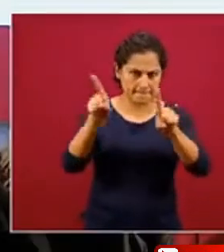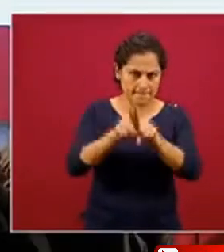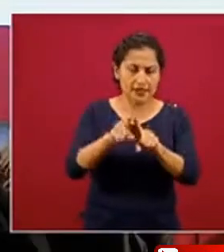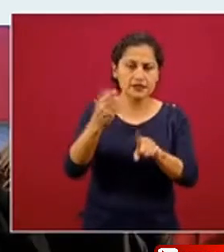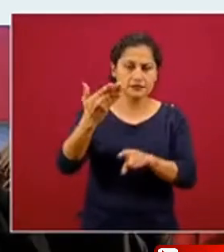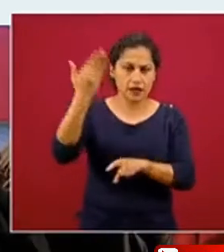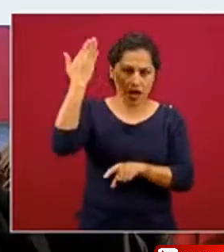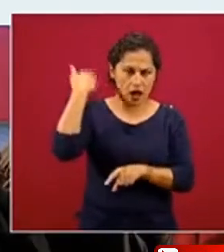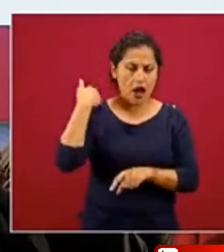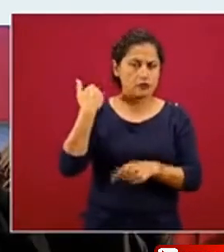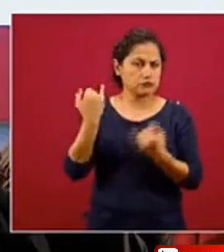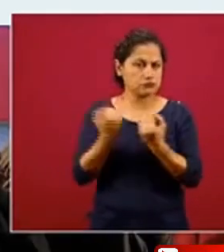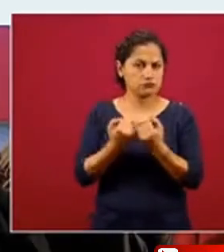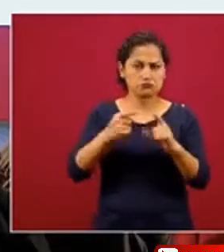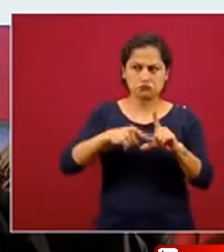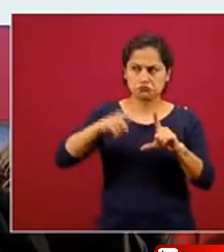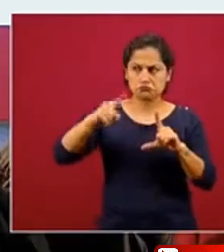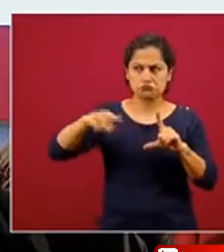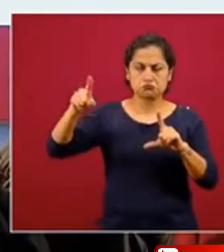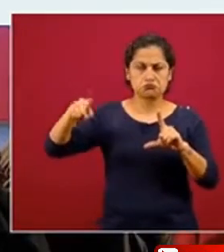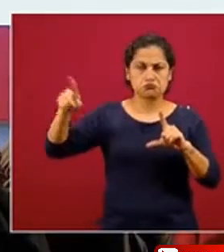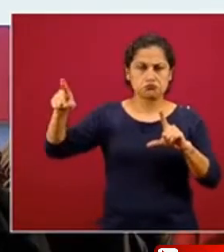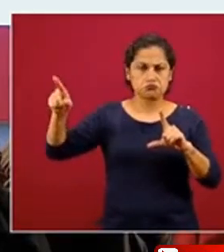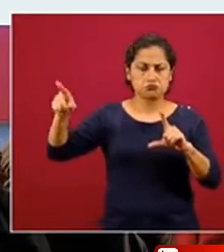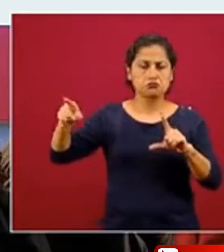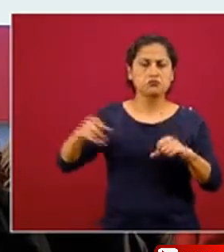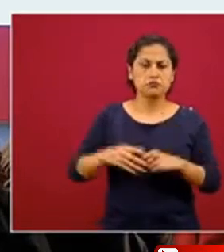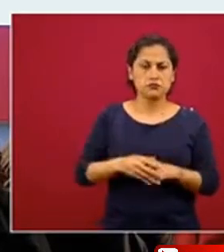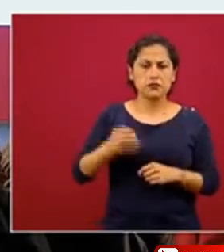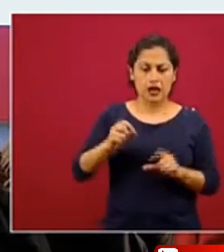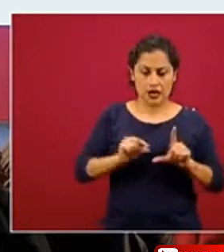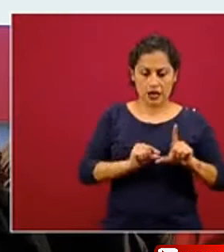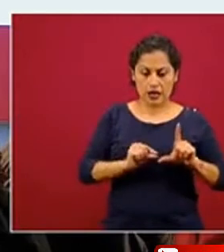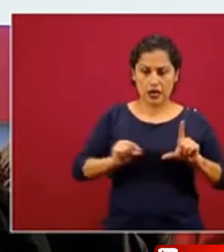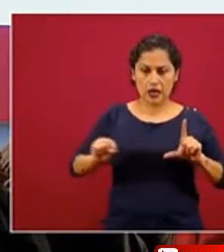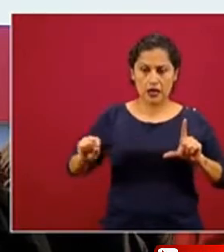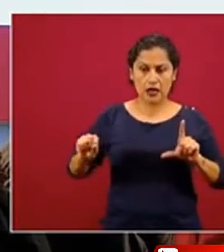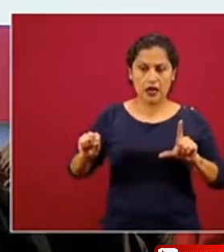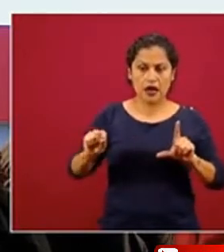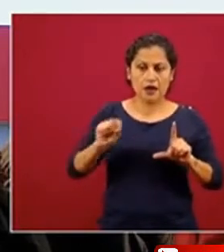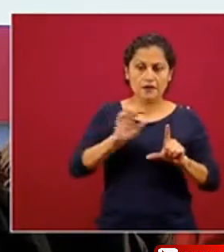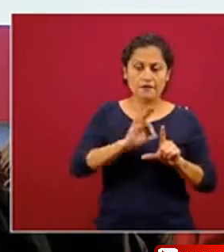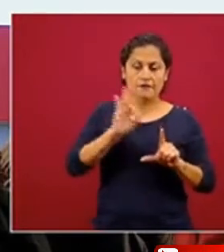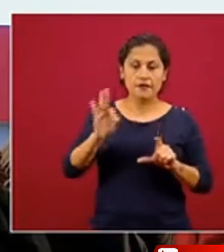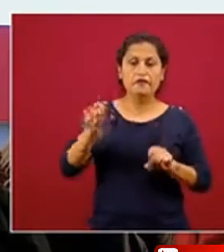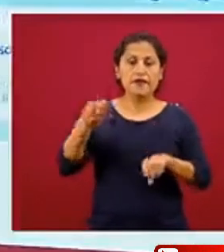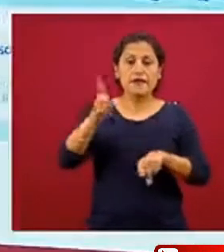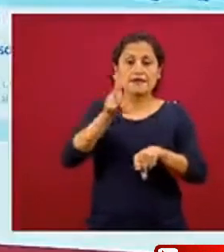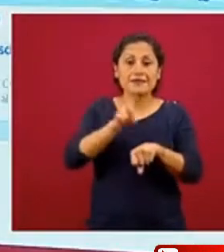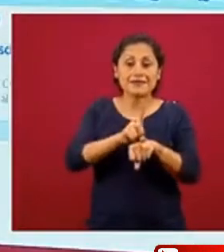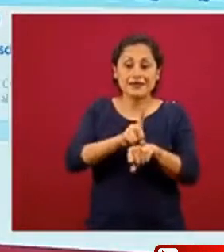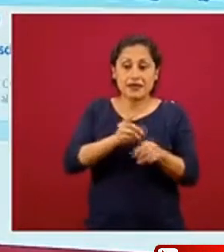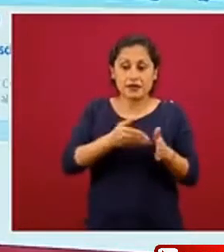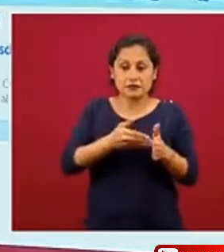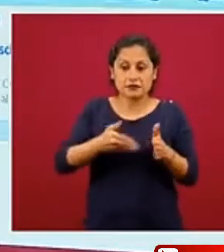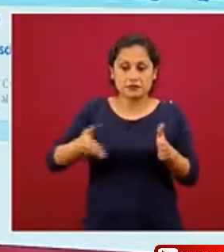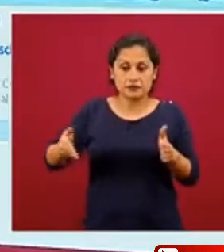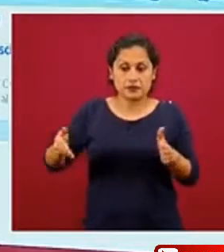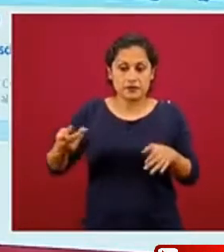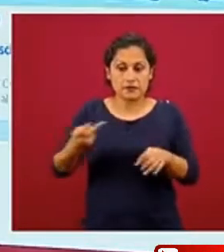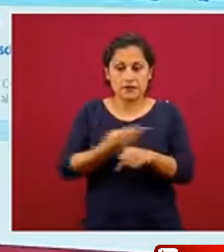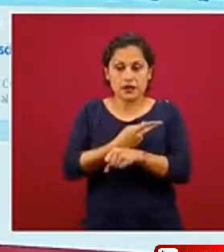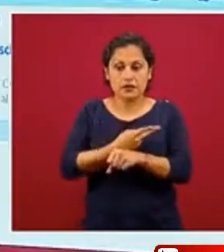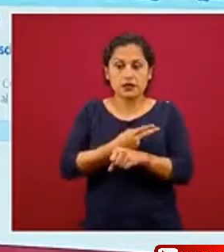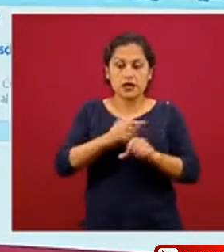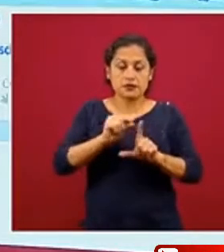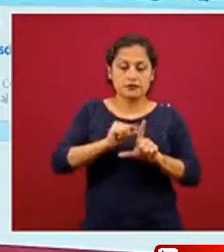comentando por 128 sesiones. Aquí son días transcurridos y aquí es cuántos casos por millón